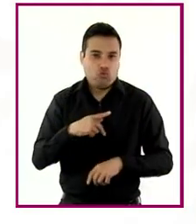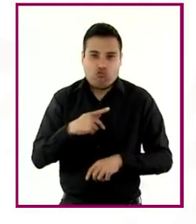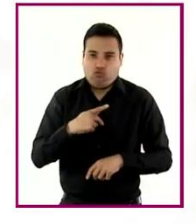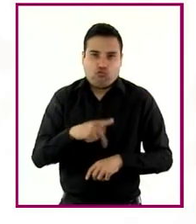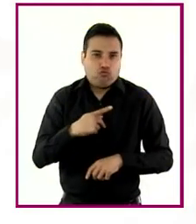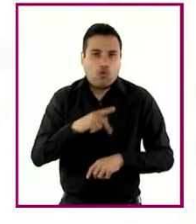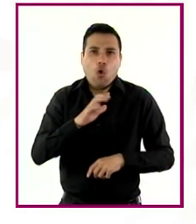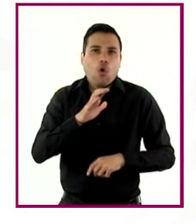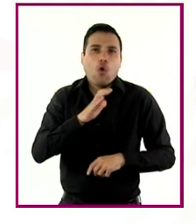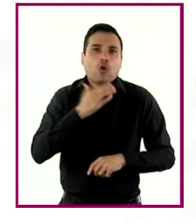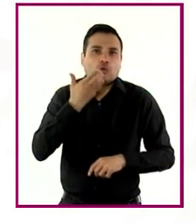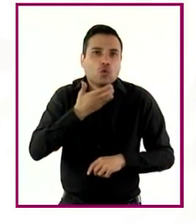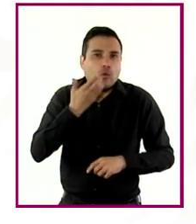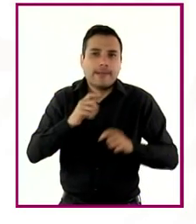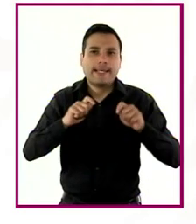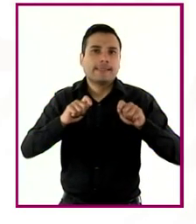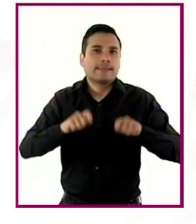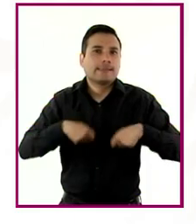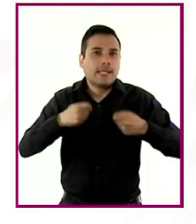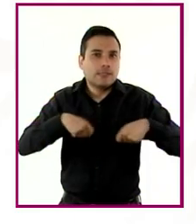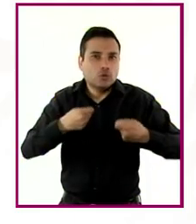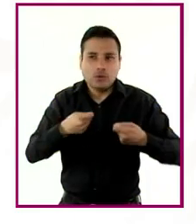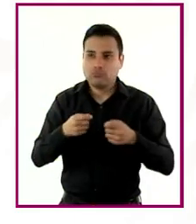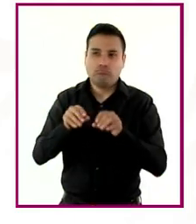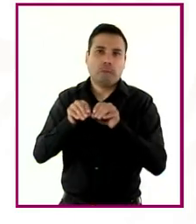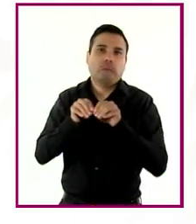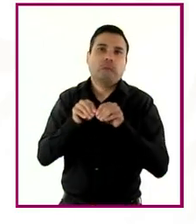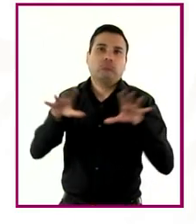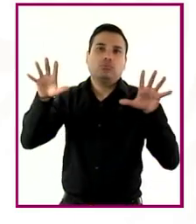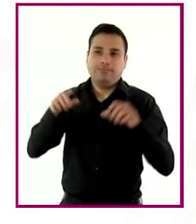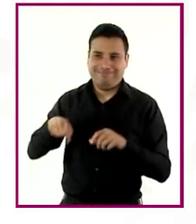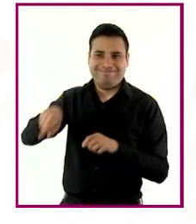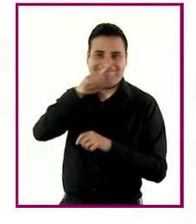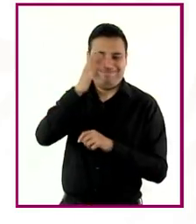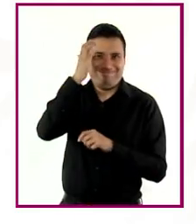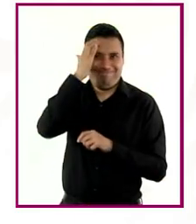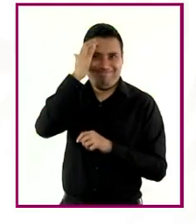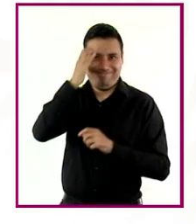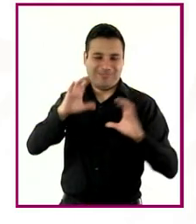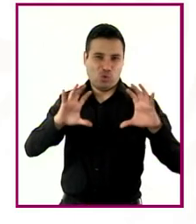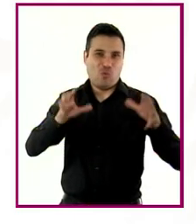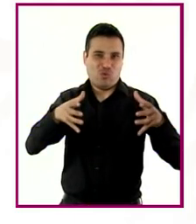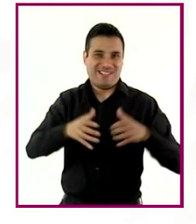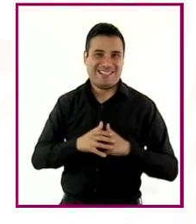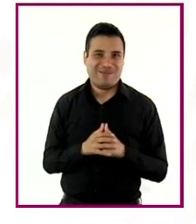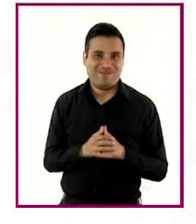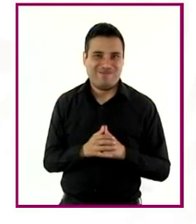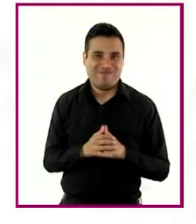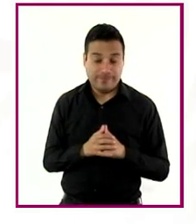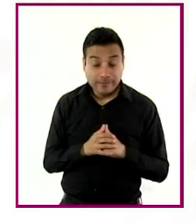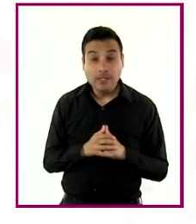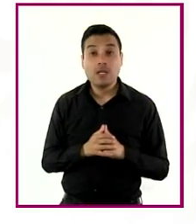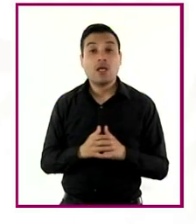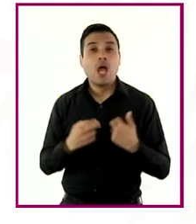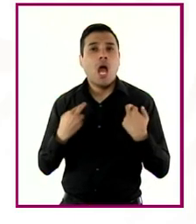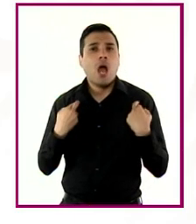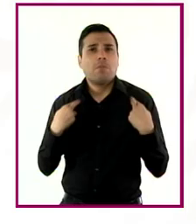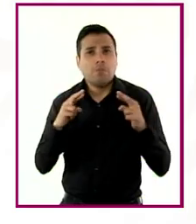tradiciones y la vinculación con la comunidad, en donde nos involucramos agentes